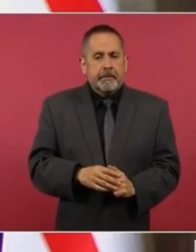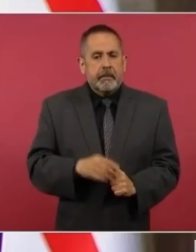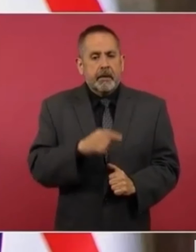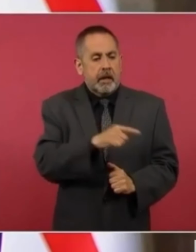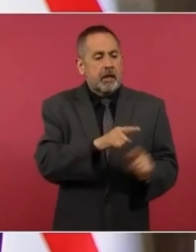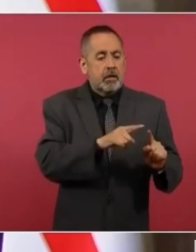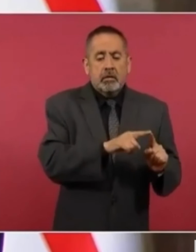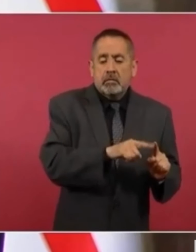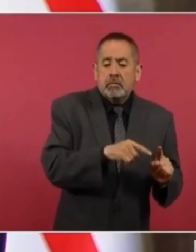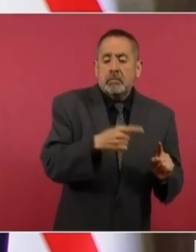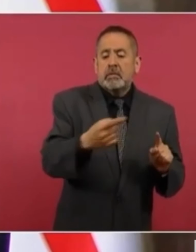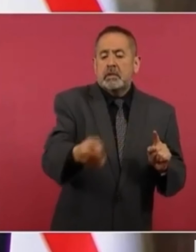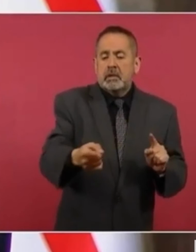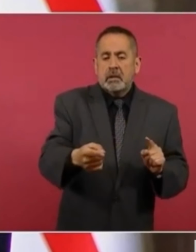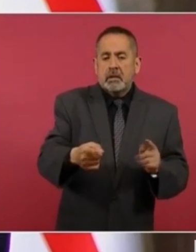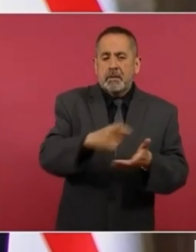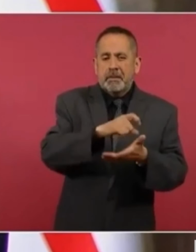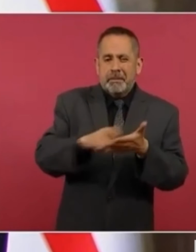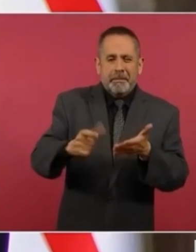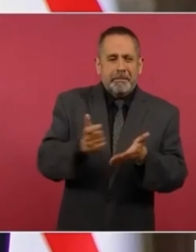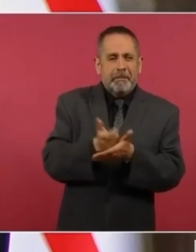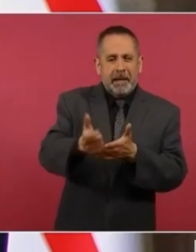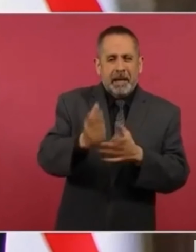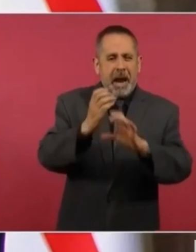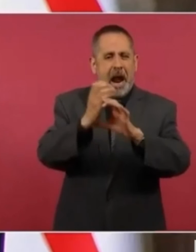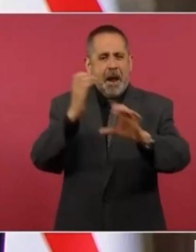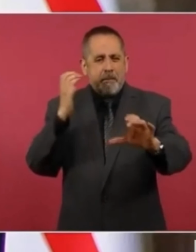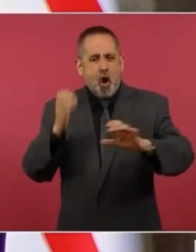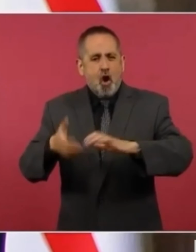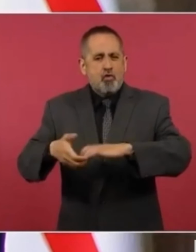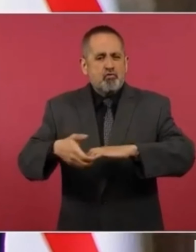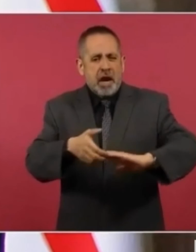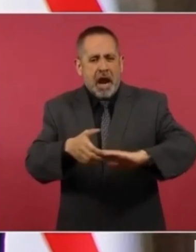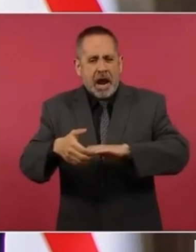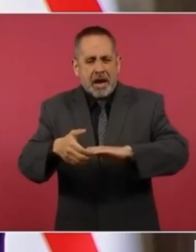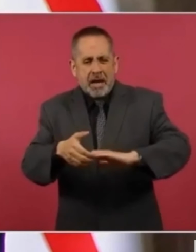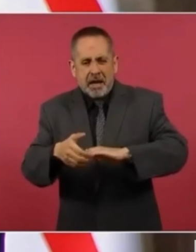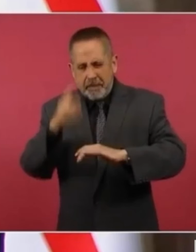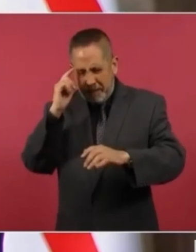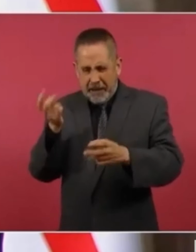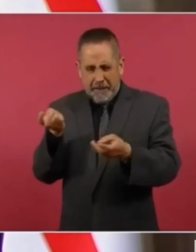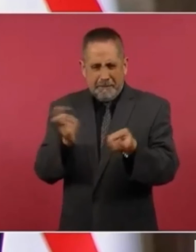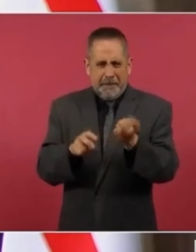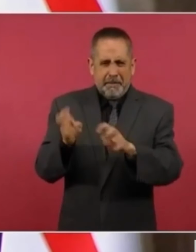contratan camiones, trailers.